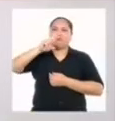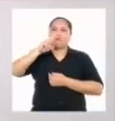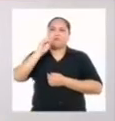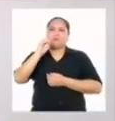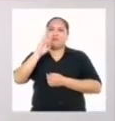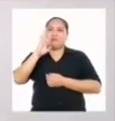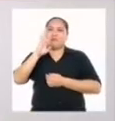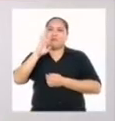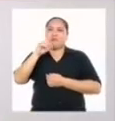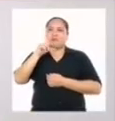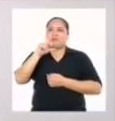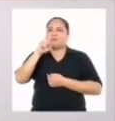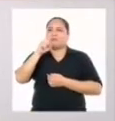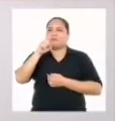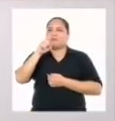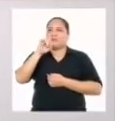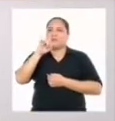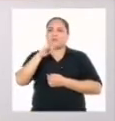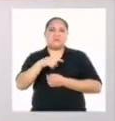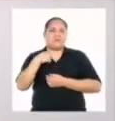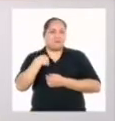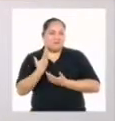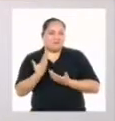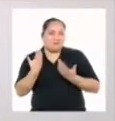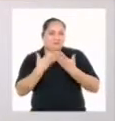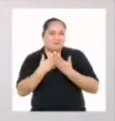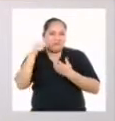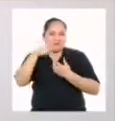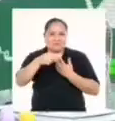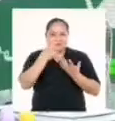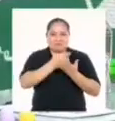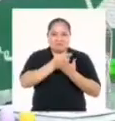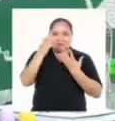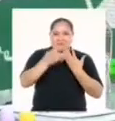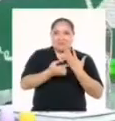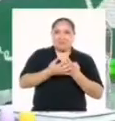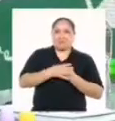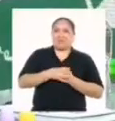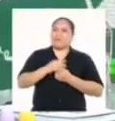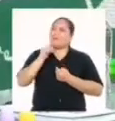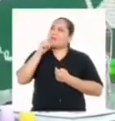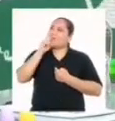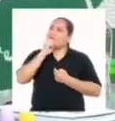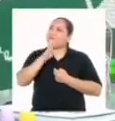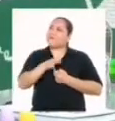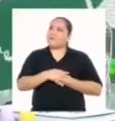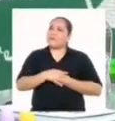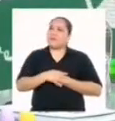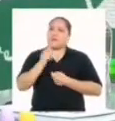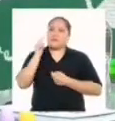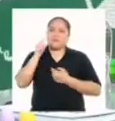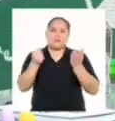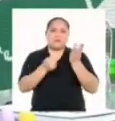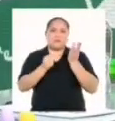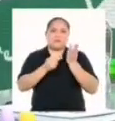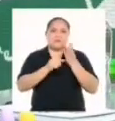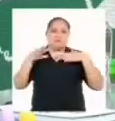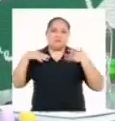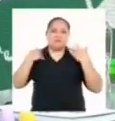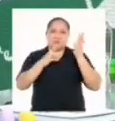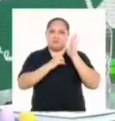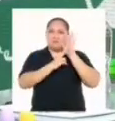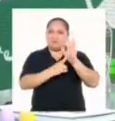papiroflexia. Qué coincidencia, justo de lo que trata nuestro proyecto. Ahí mencionaron que con esa técnica se